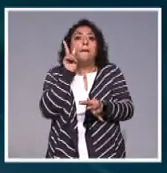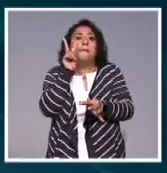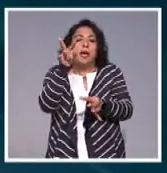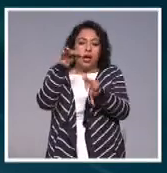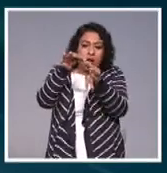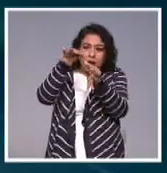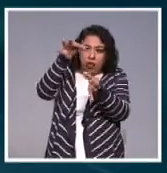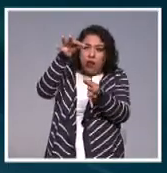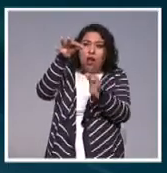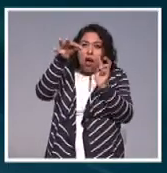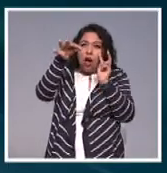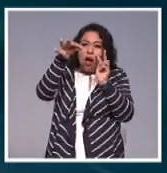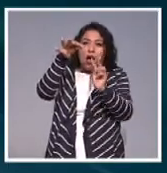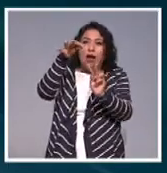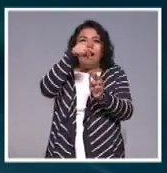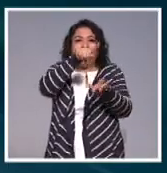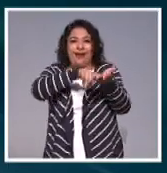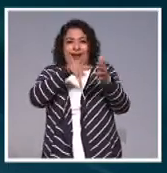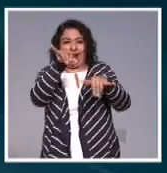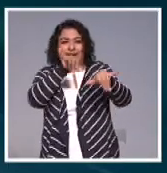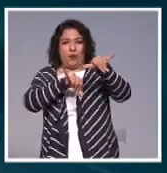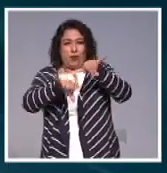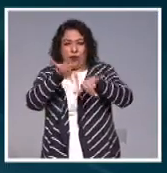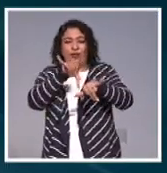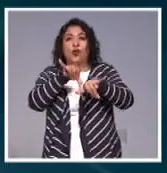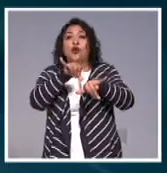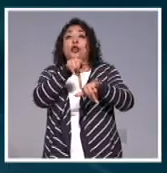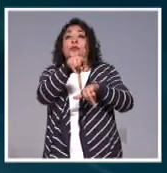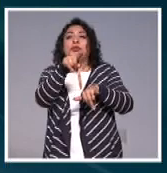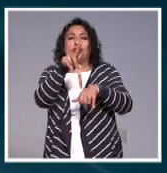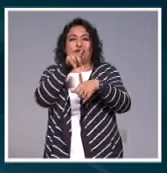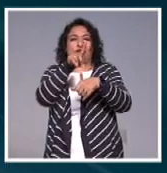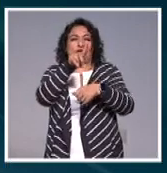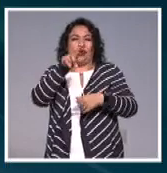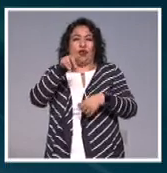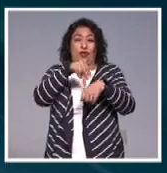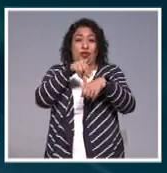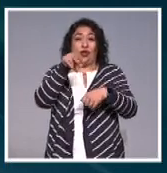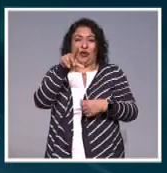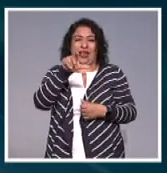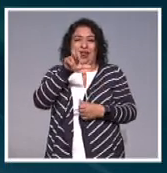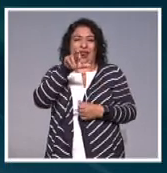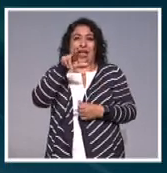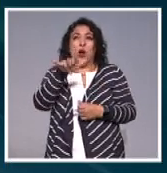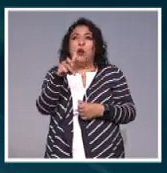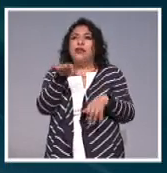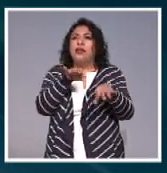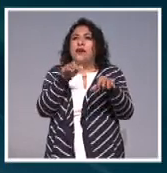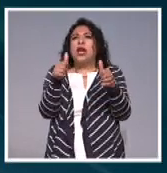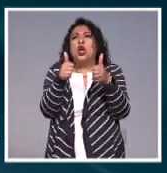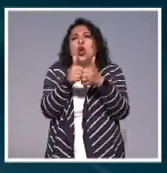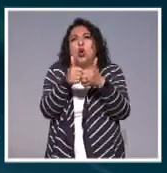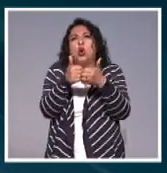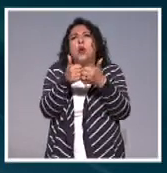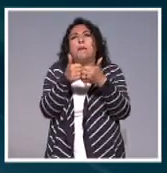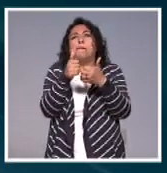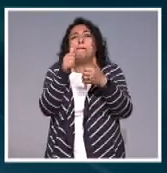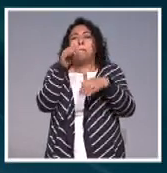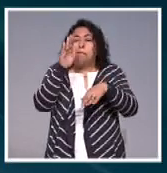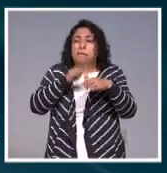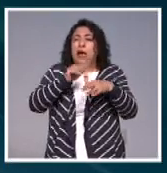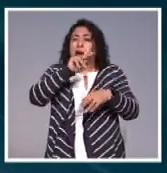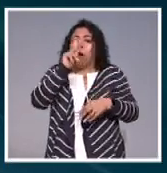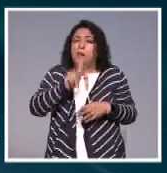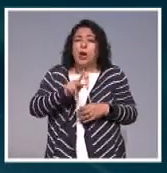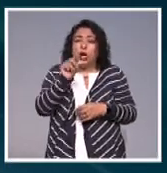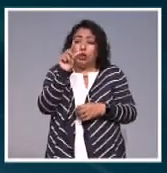que tenemos. Y en este laboratorio, digamos, lo que hace la doctora Laura es trabajar con, pues, elementos mucho más